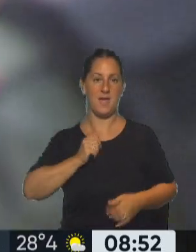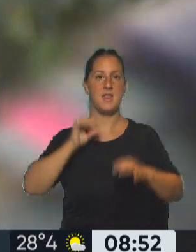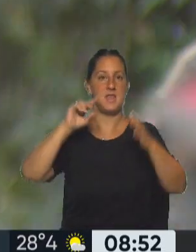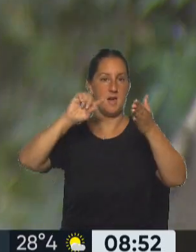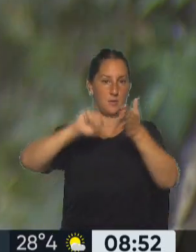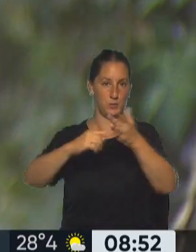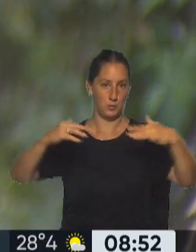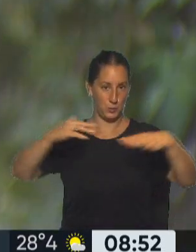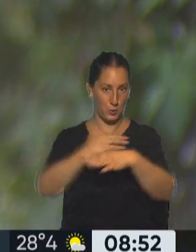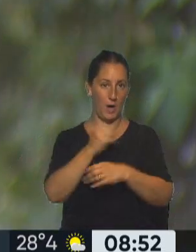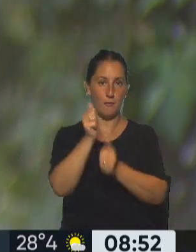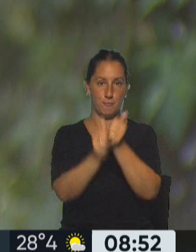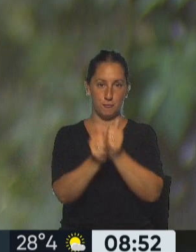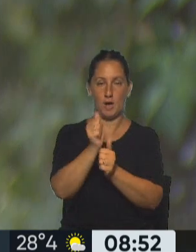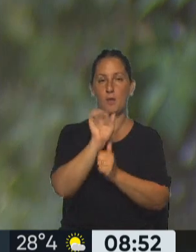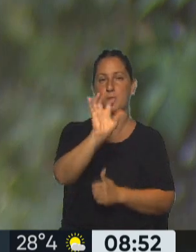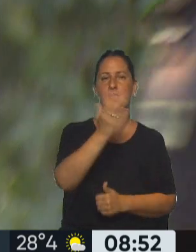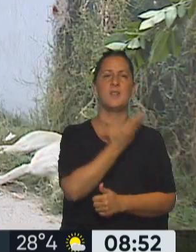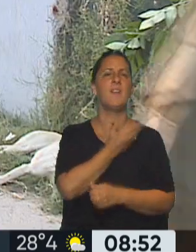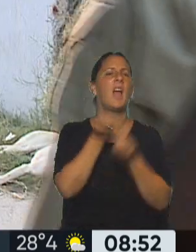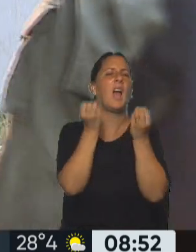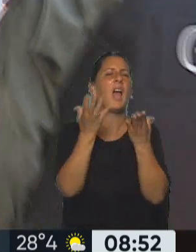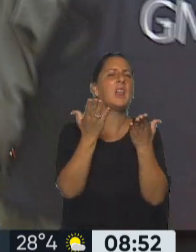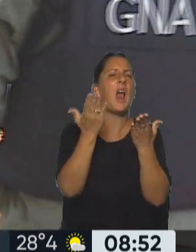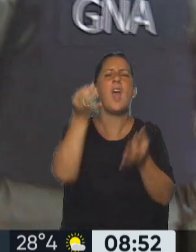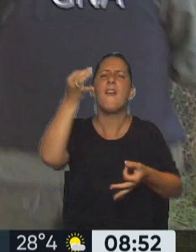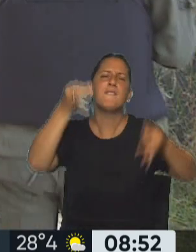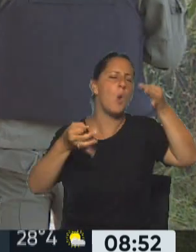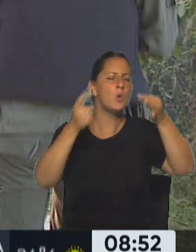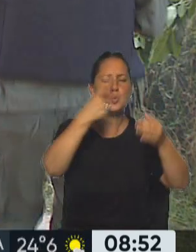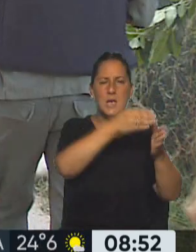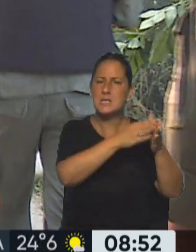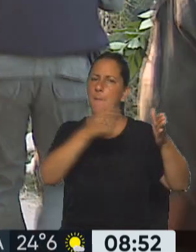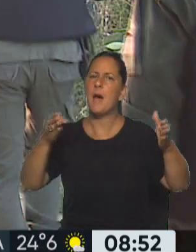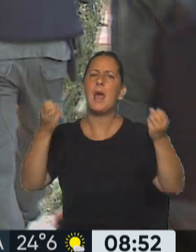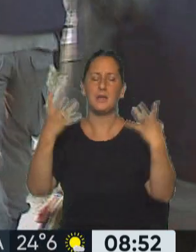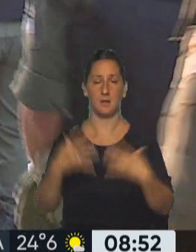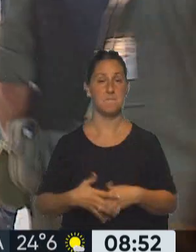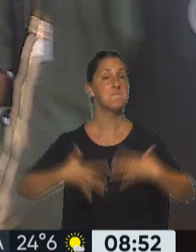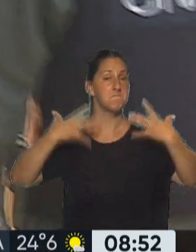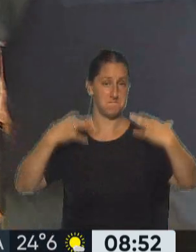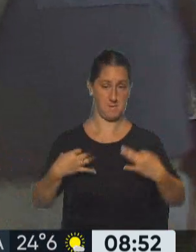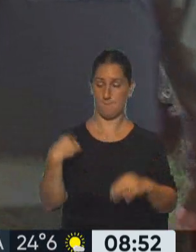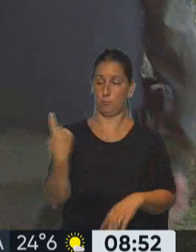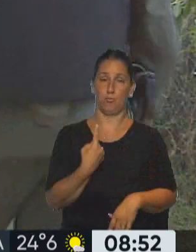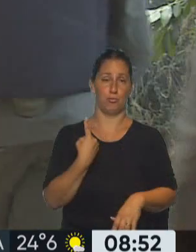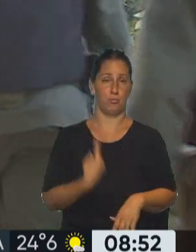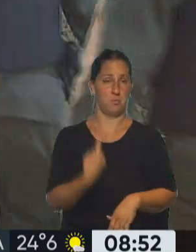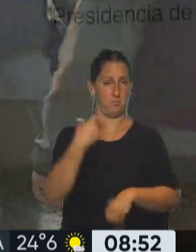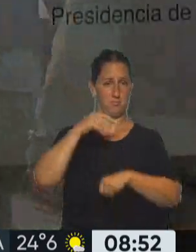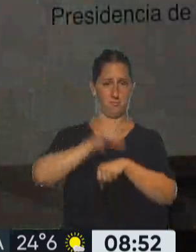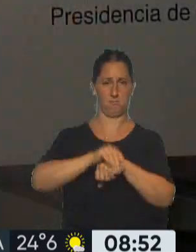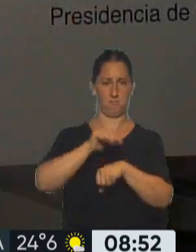a la provincia de Santa Fe. ¿La primera evaluación cuál es? Es buena. Nosotros desde el primer momento que nos hicimos cargo